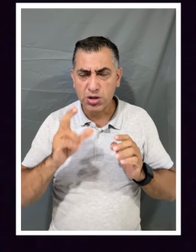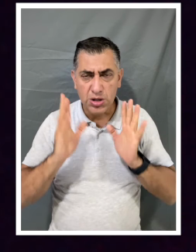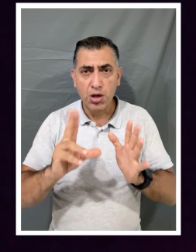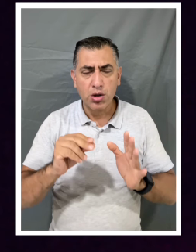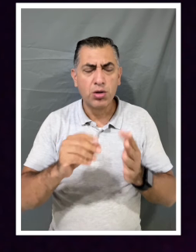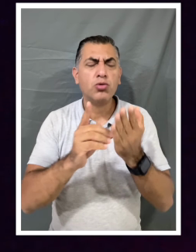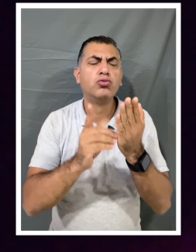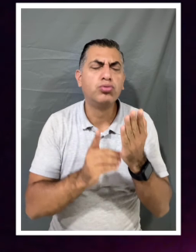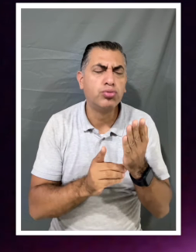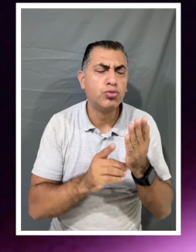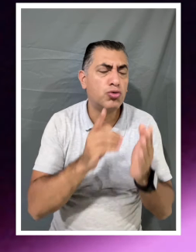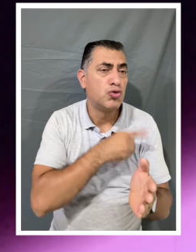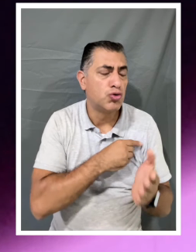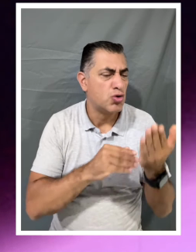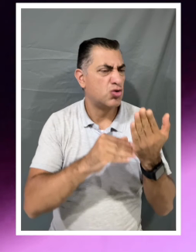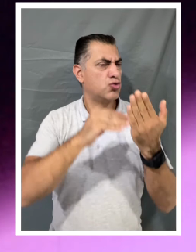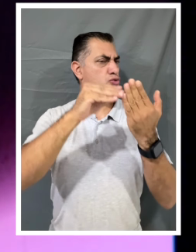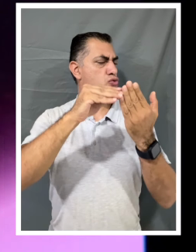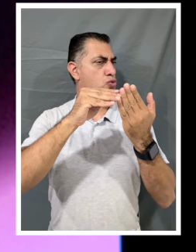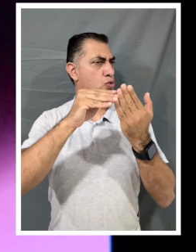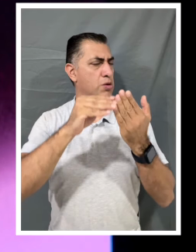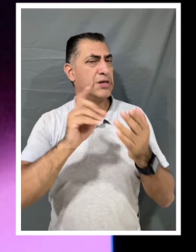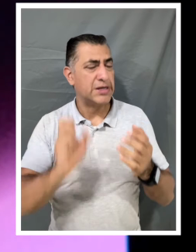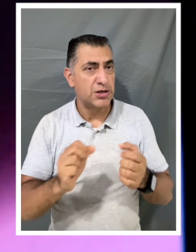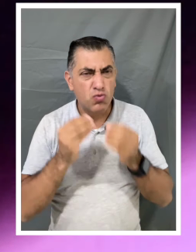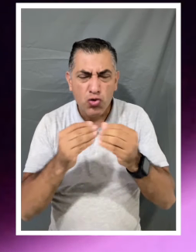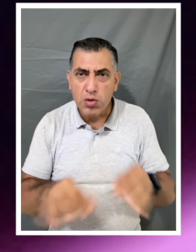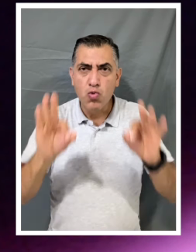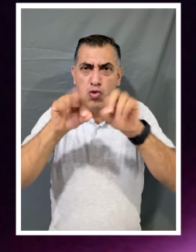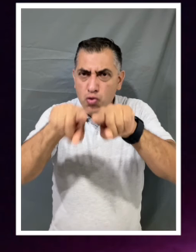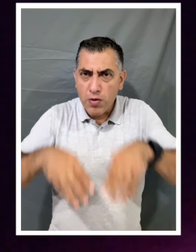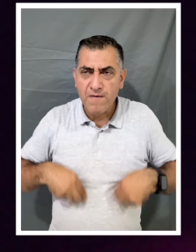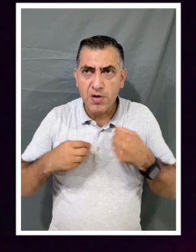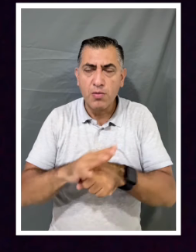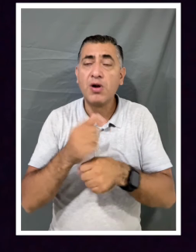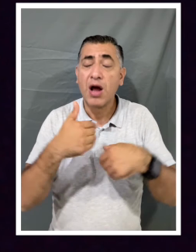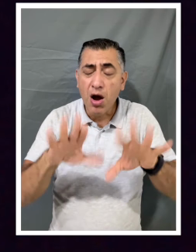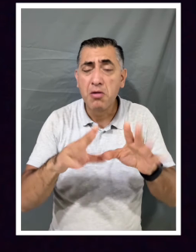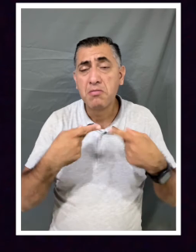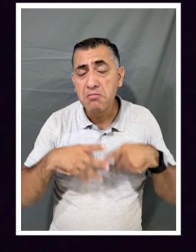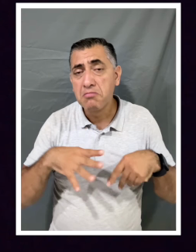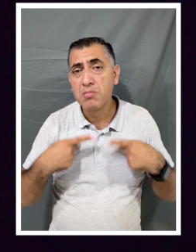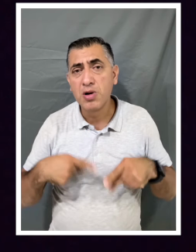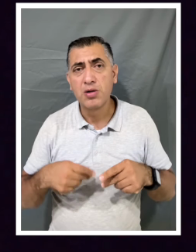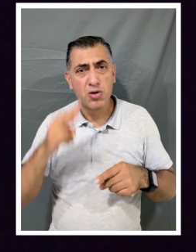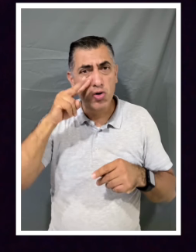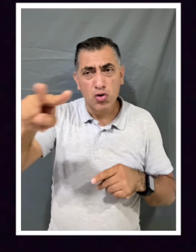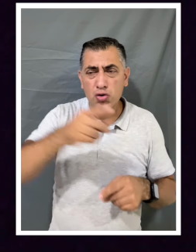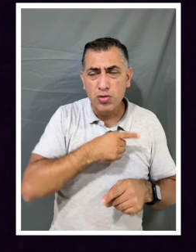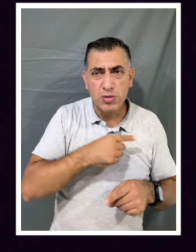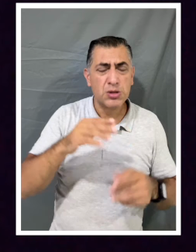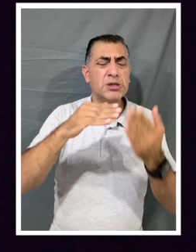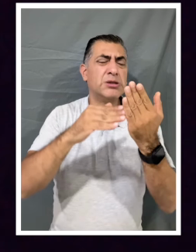entrenar las debilidades solo iban a entrenar las fortalezas esto es tan importante en tu vida Porque algunos se enfocan en sus